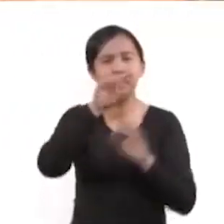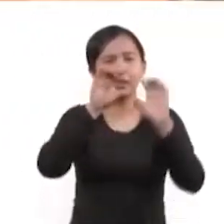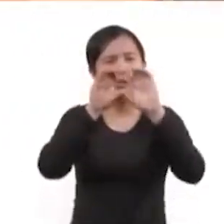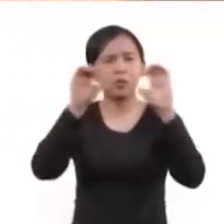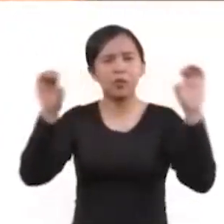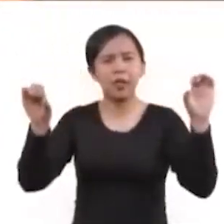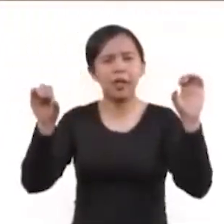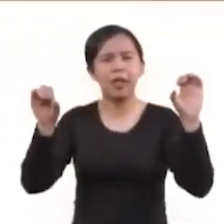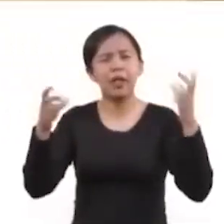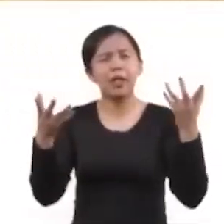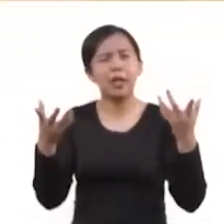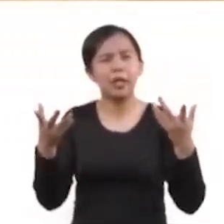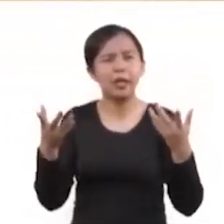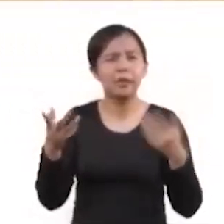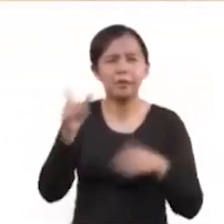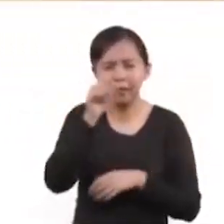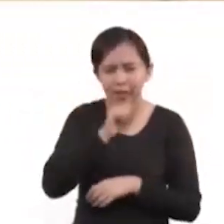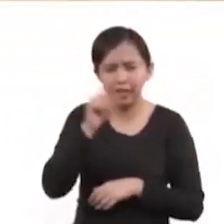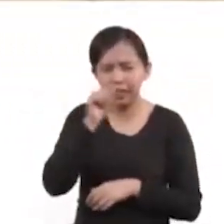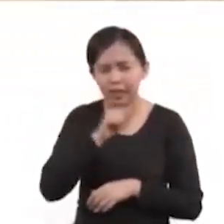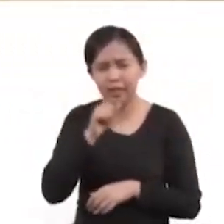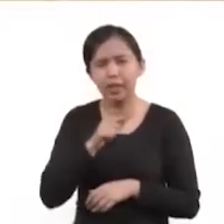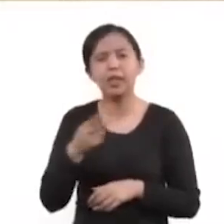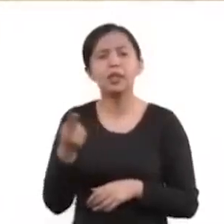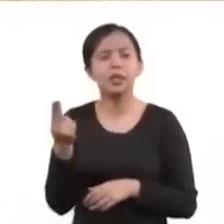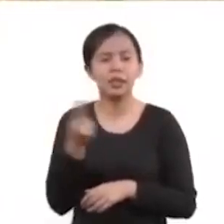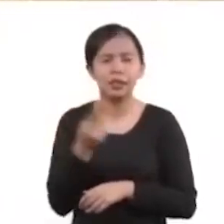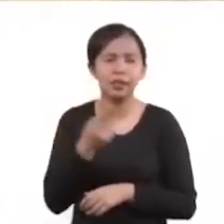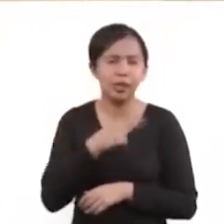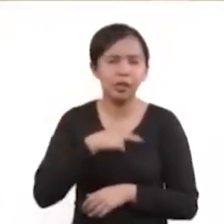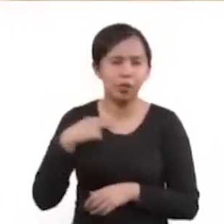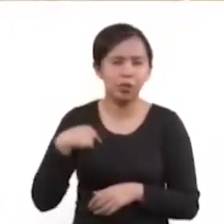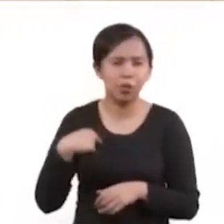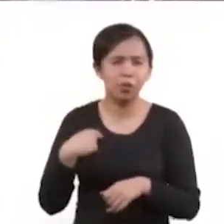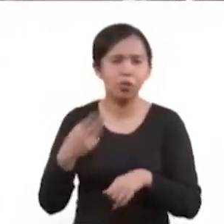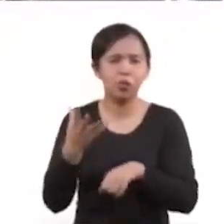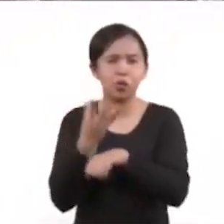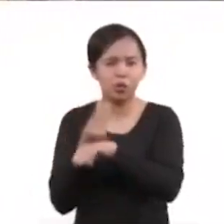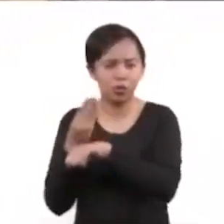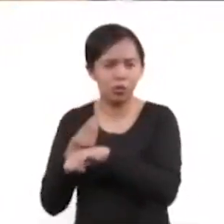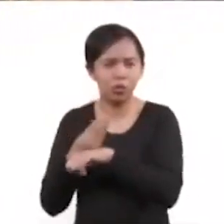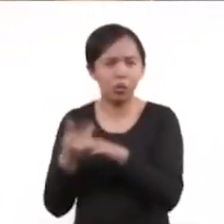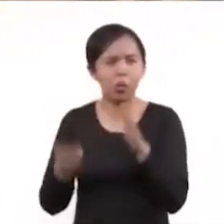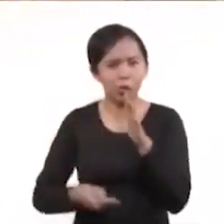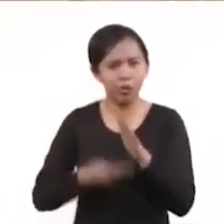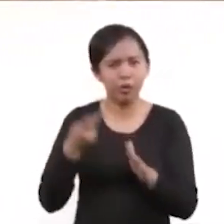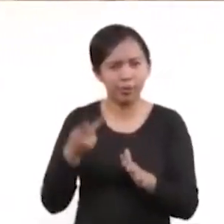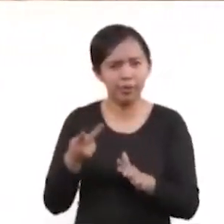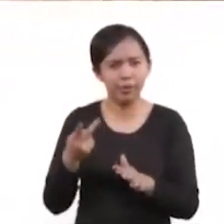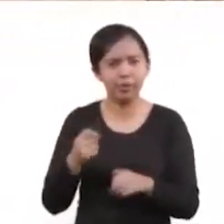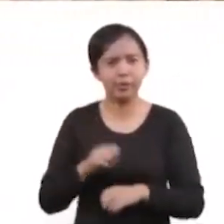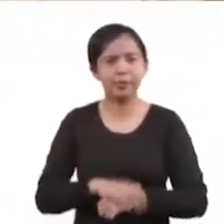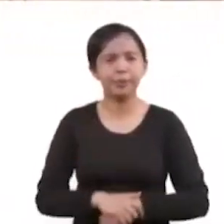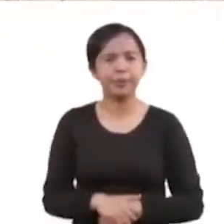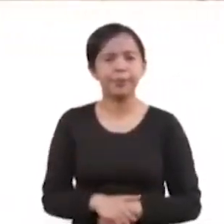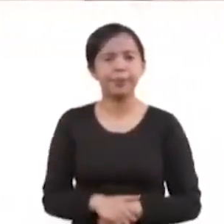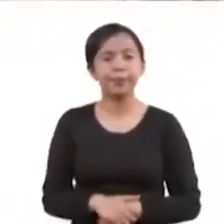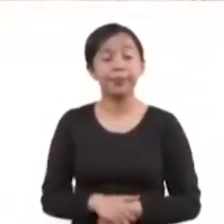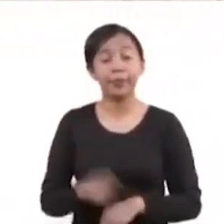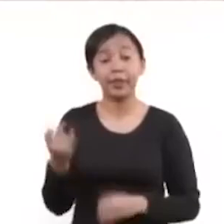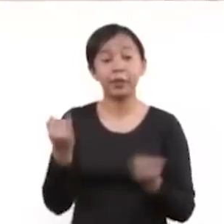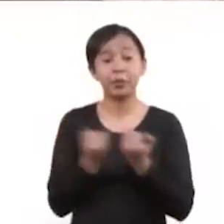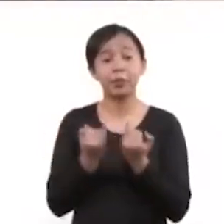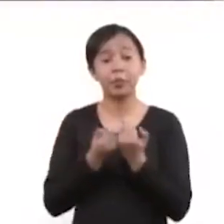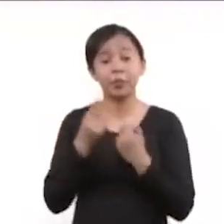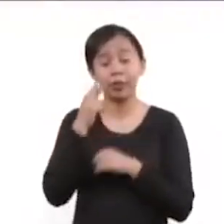un desfasamiento y que hay que entrar a reparar, a volver a poner en condiciones de operación óptima. Aquí se